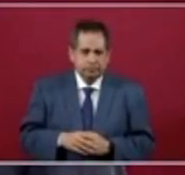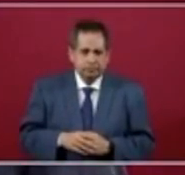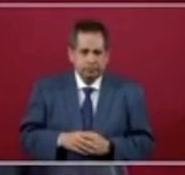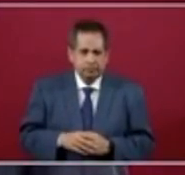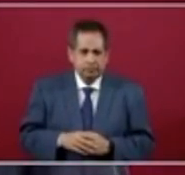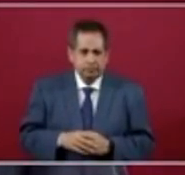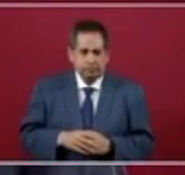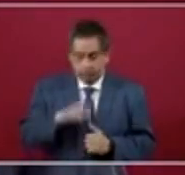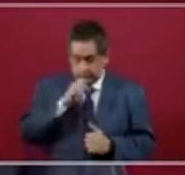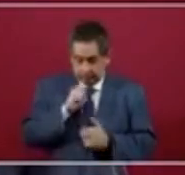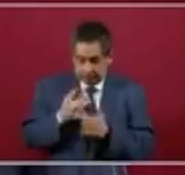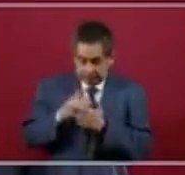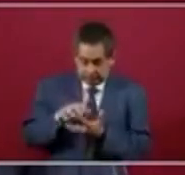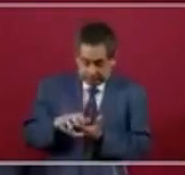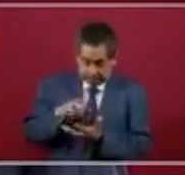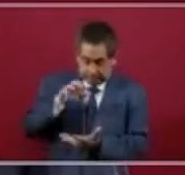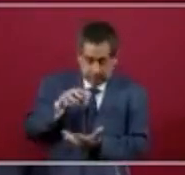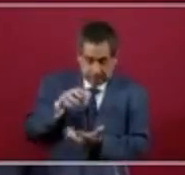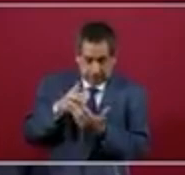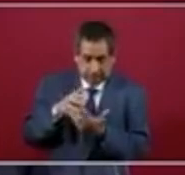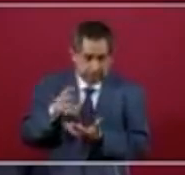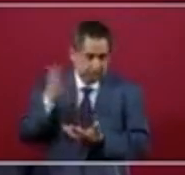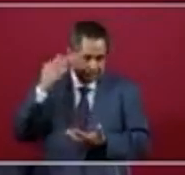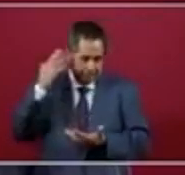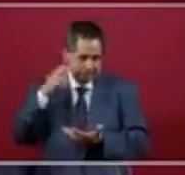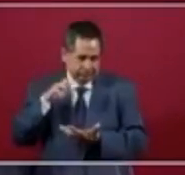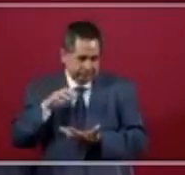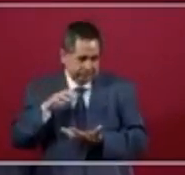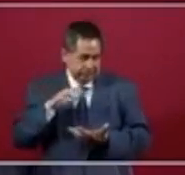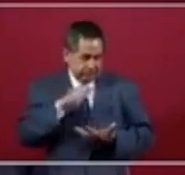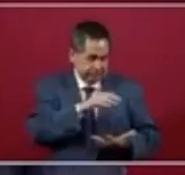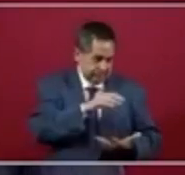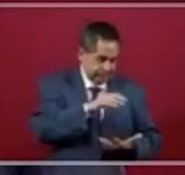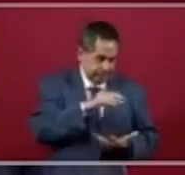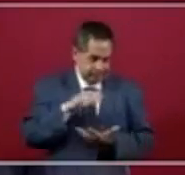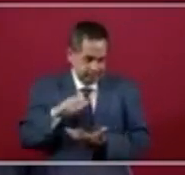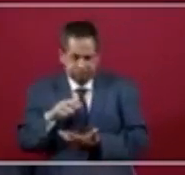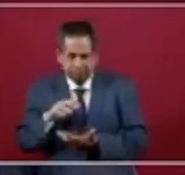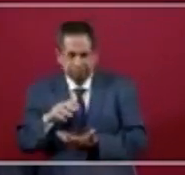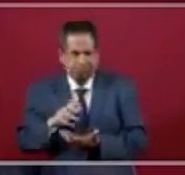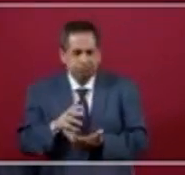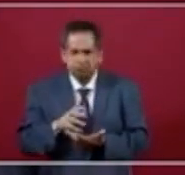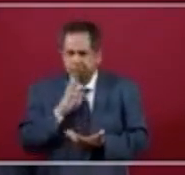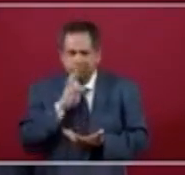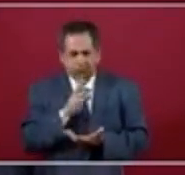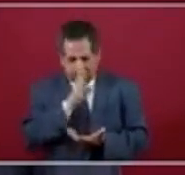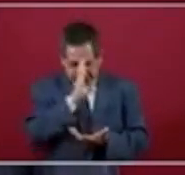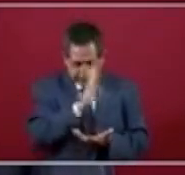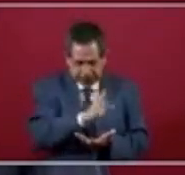con los mismos recursos, ¿sí?, beneficiar